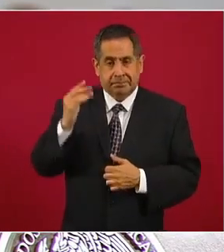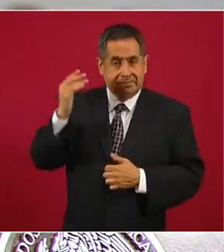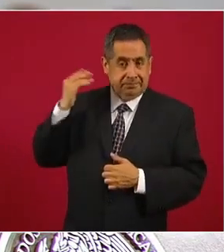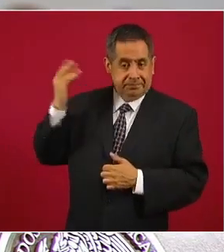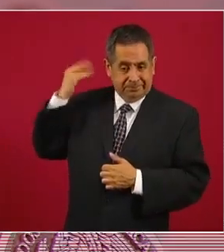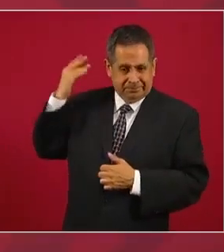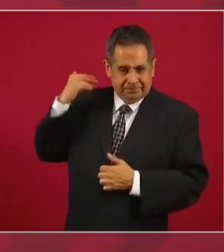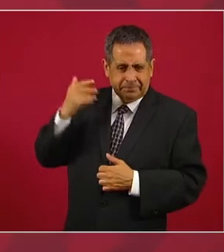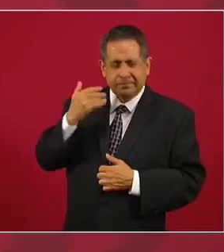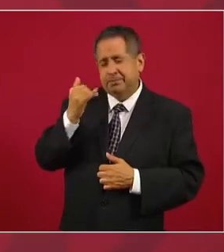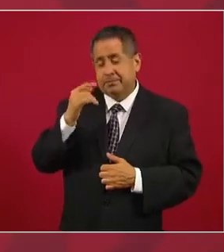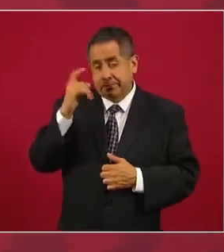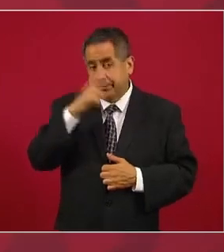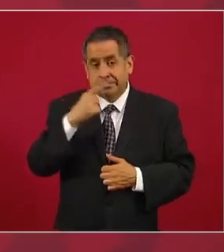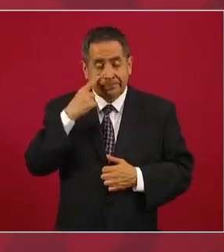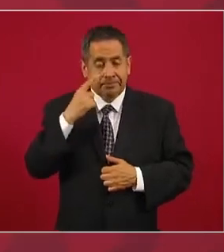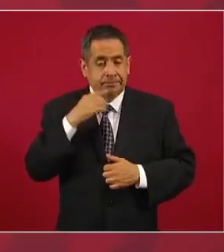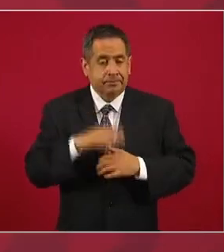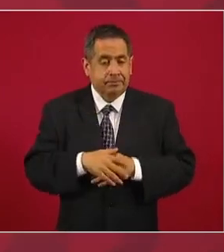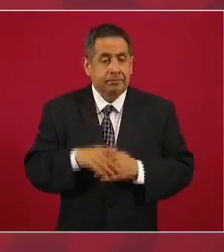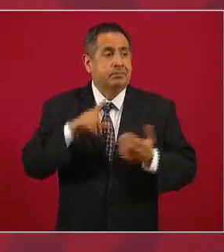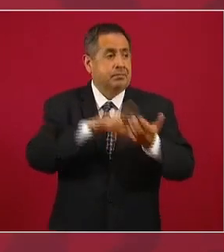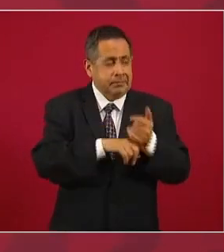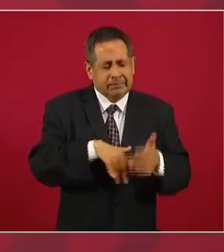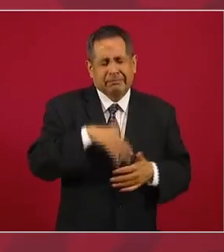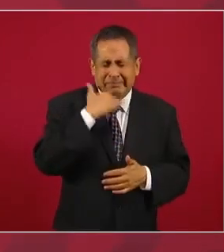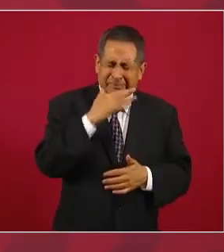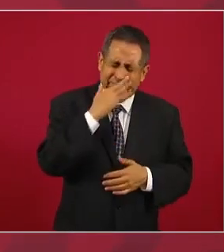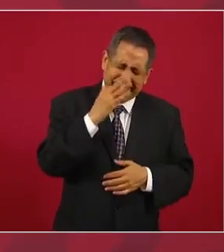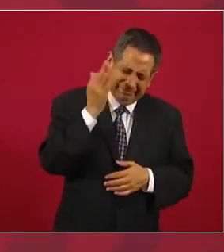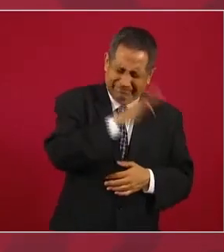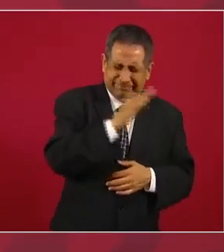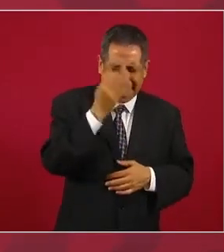penas, con fraudes,